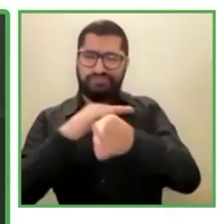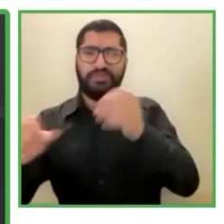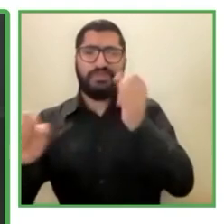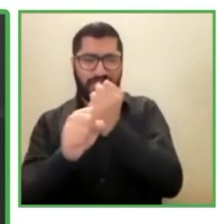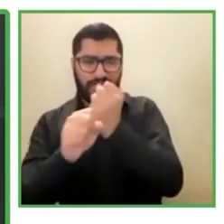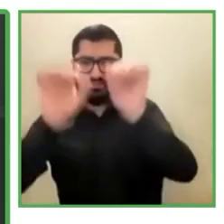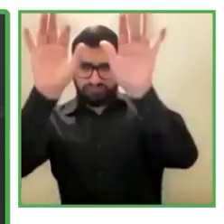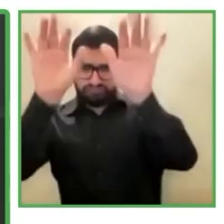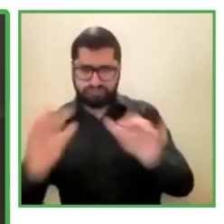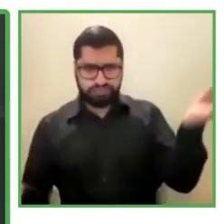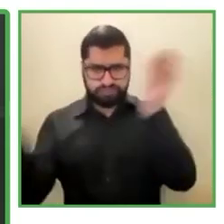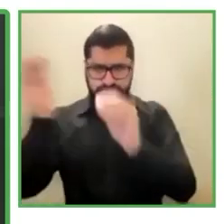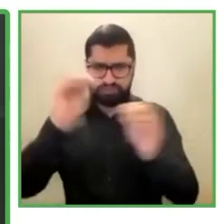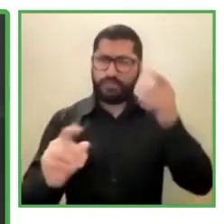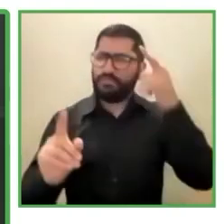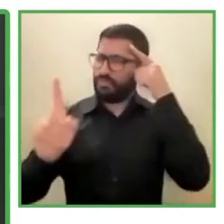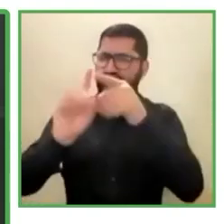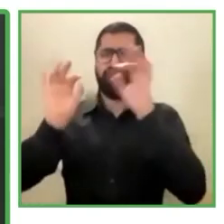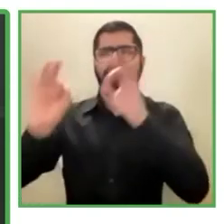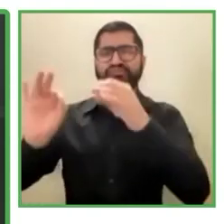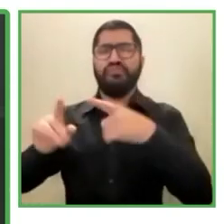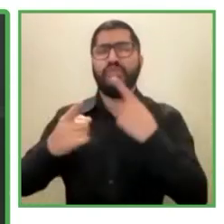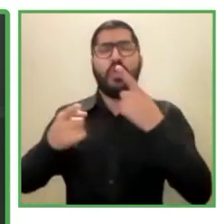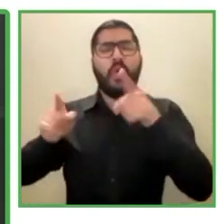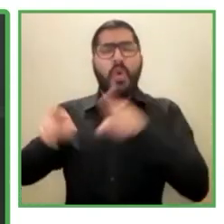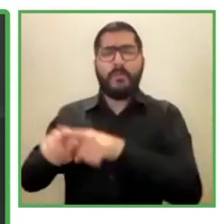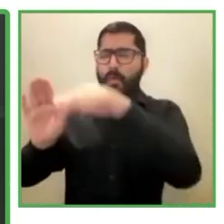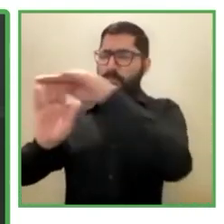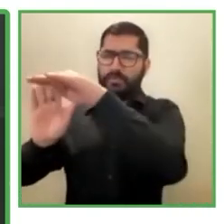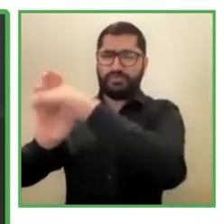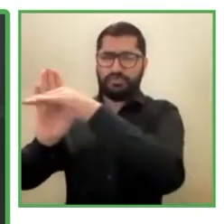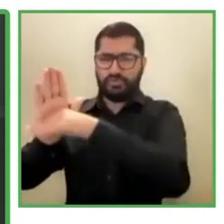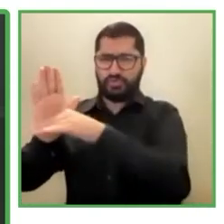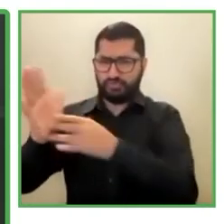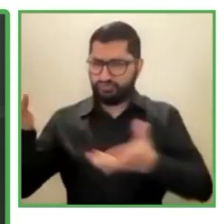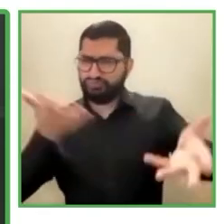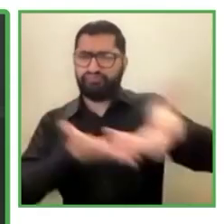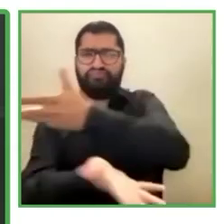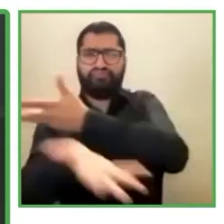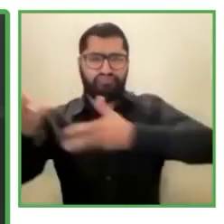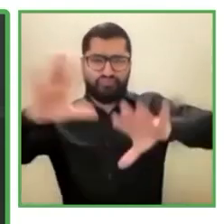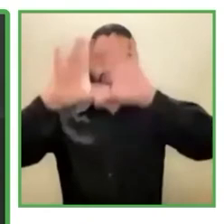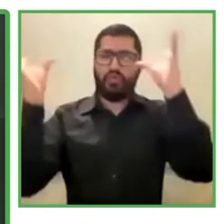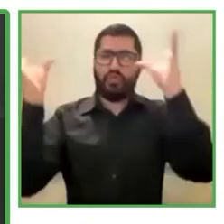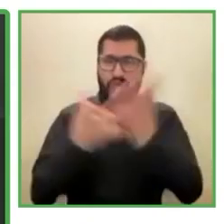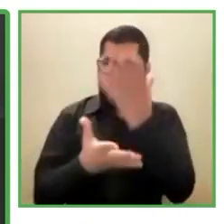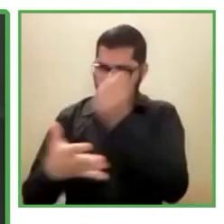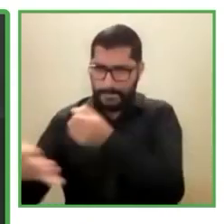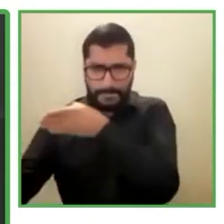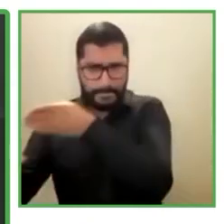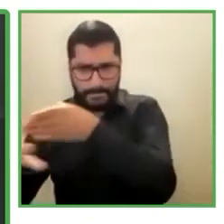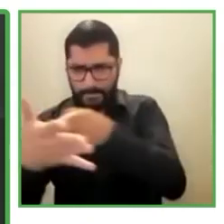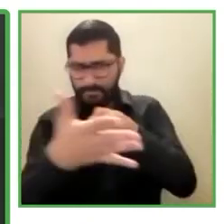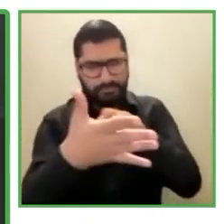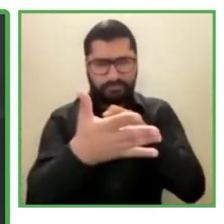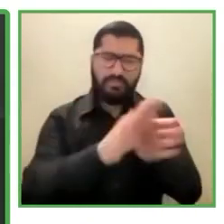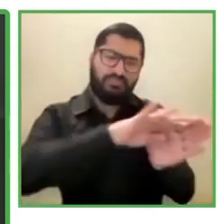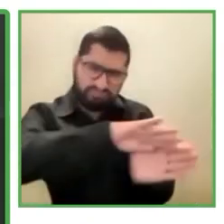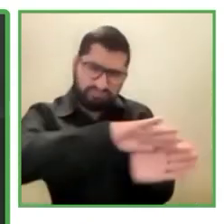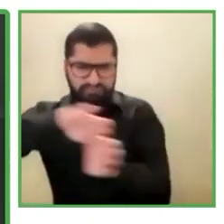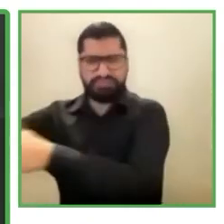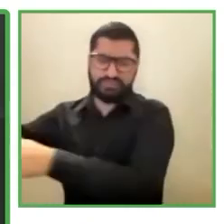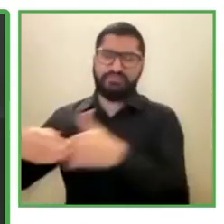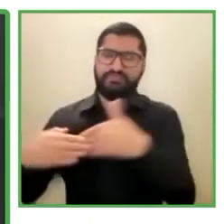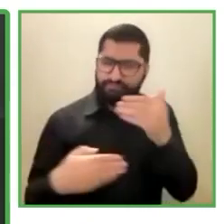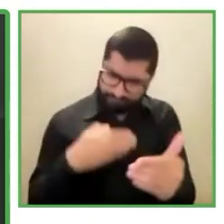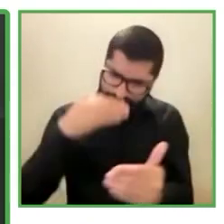diseño universal y mediante la eliminación de barreras existentes, tanto físicas como no físicas. En estas últimas